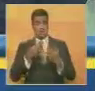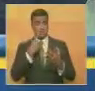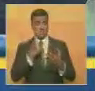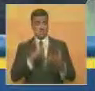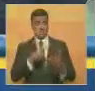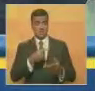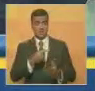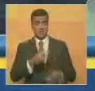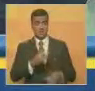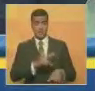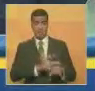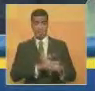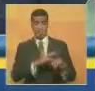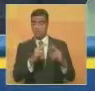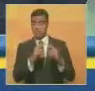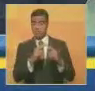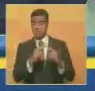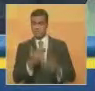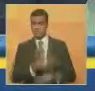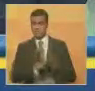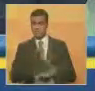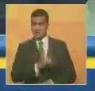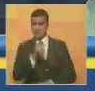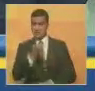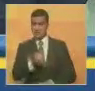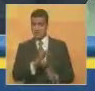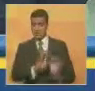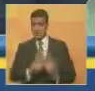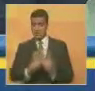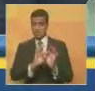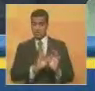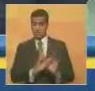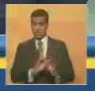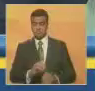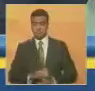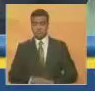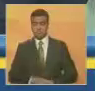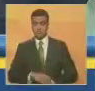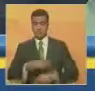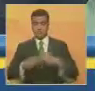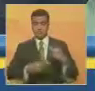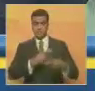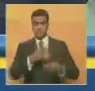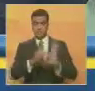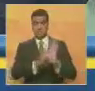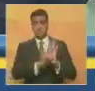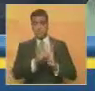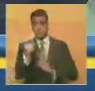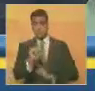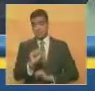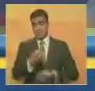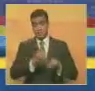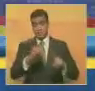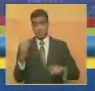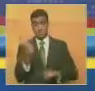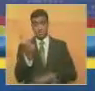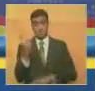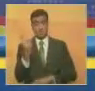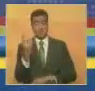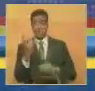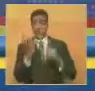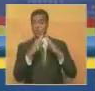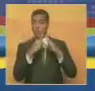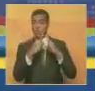de farmacias muy conocida en el país estarían ellos también involucrados en en este proceso legal es obvio pero no solamente ellos sino